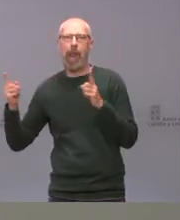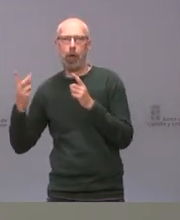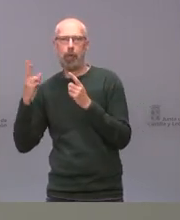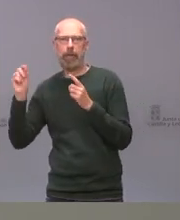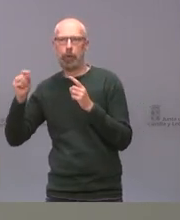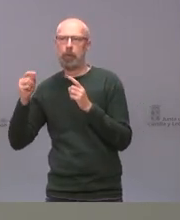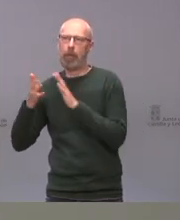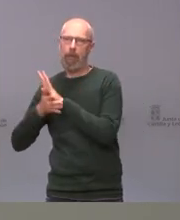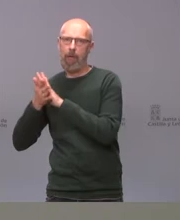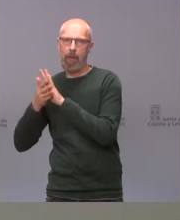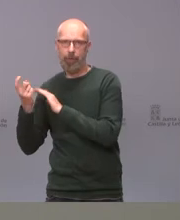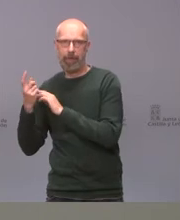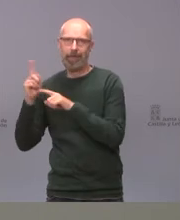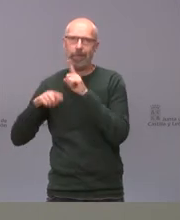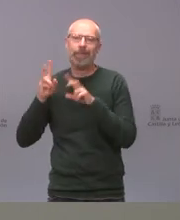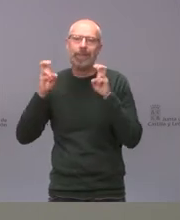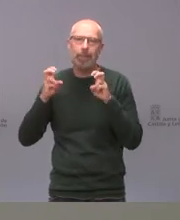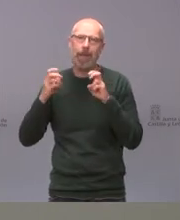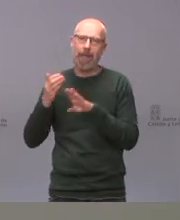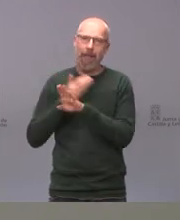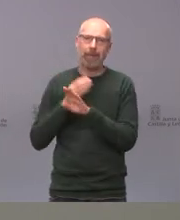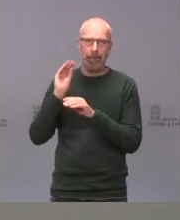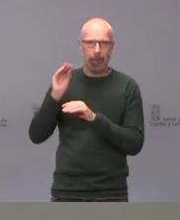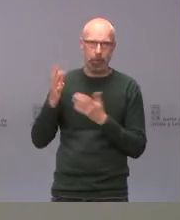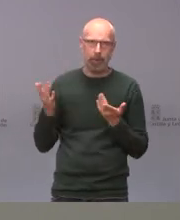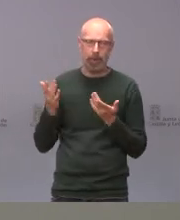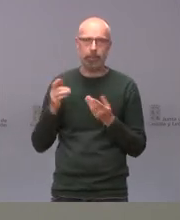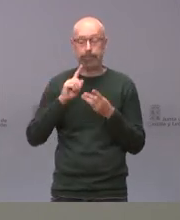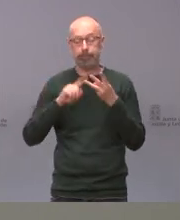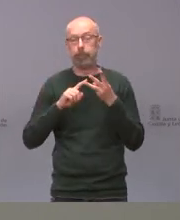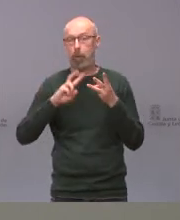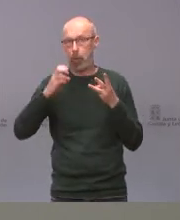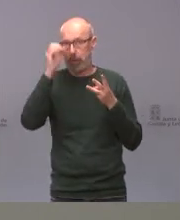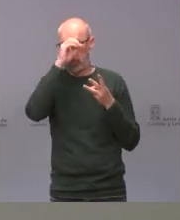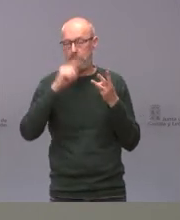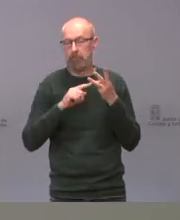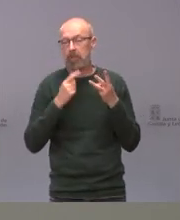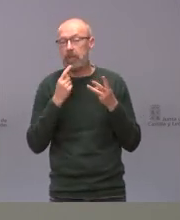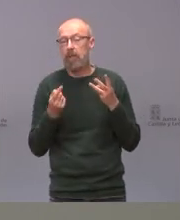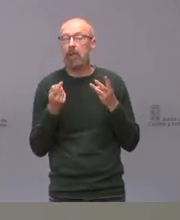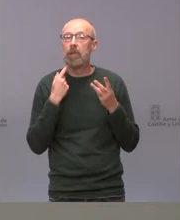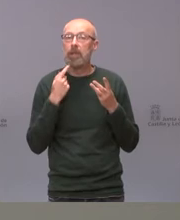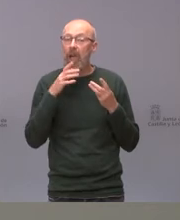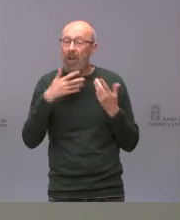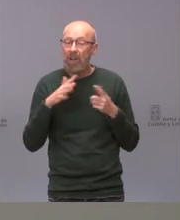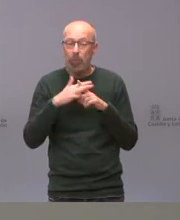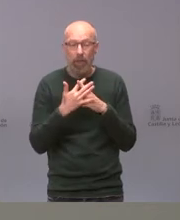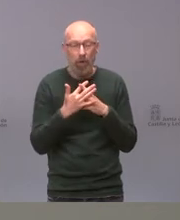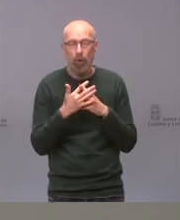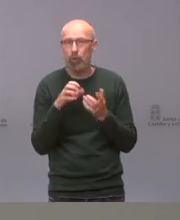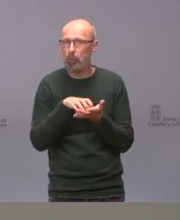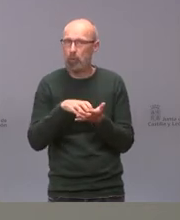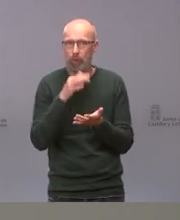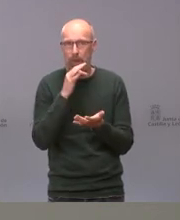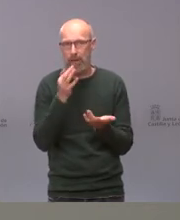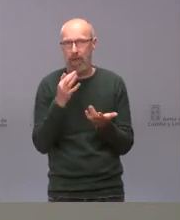que bueno, se dice que estamos todavía en la cuarta ola, que no se sabe muy bien qué es lo que va a pasar, que los pacientes son frágiles